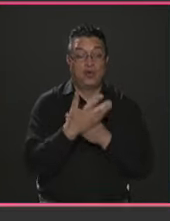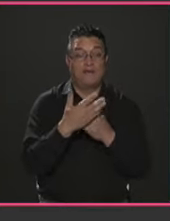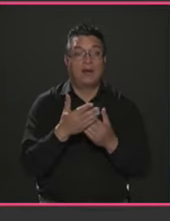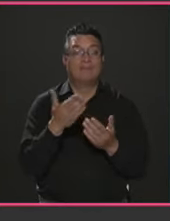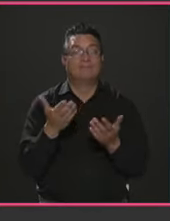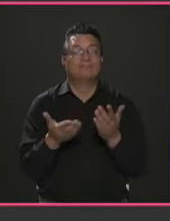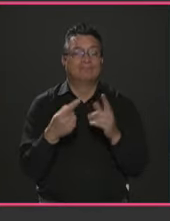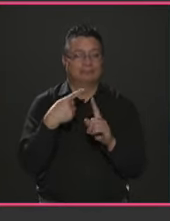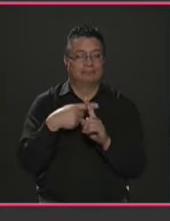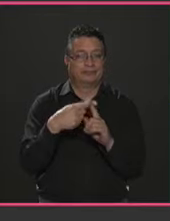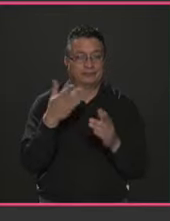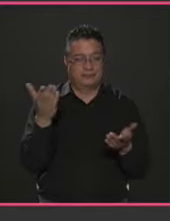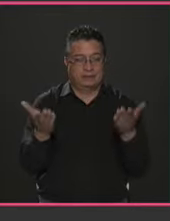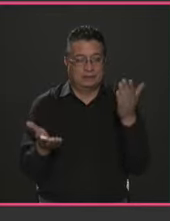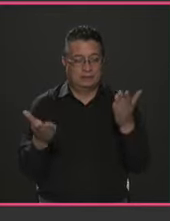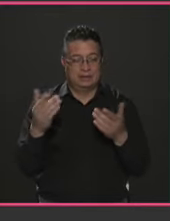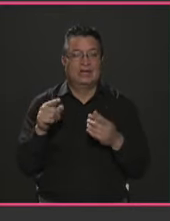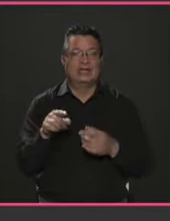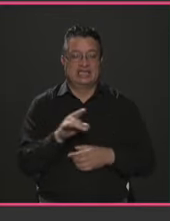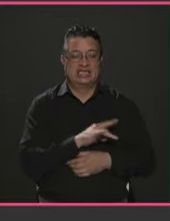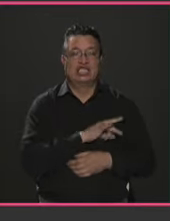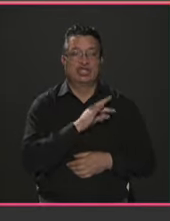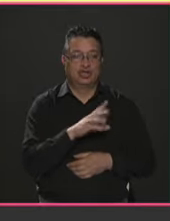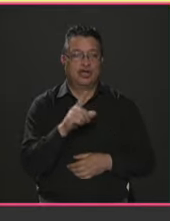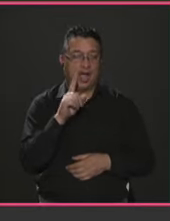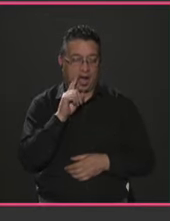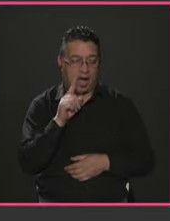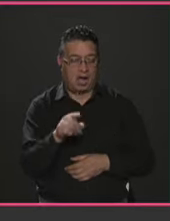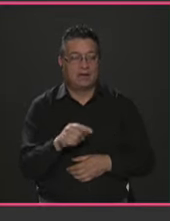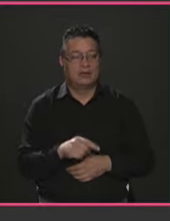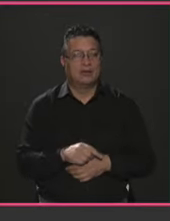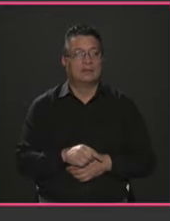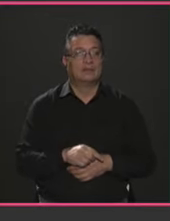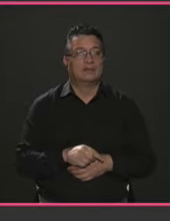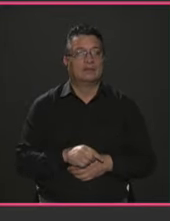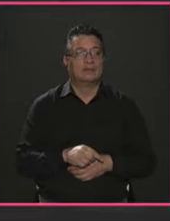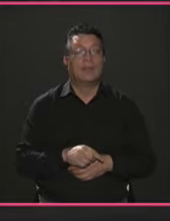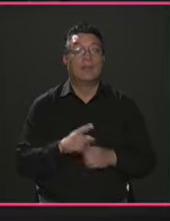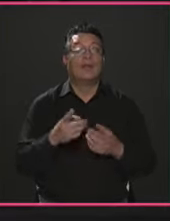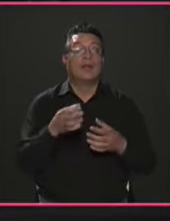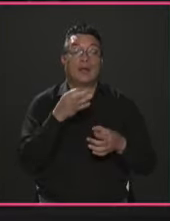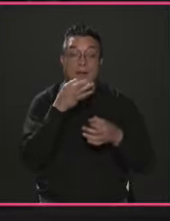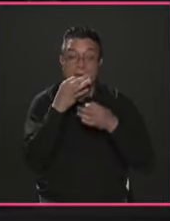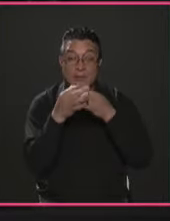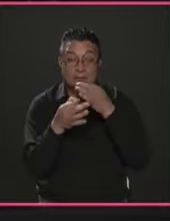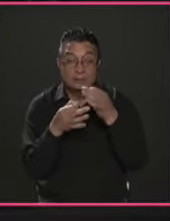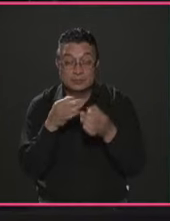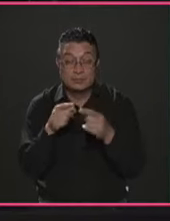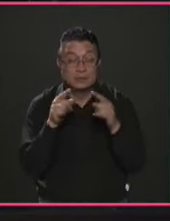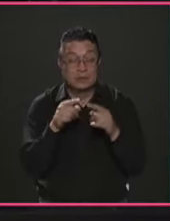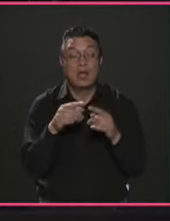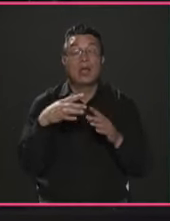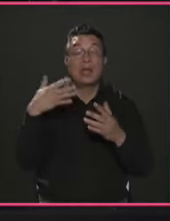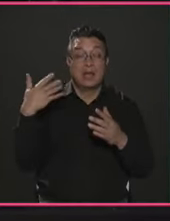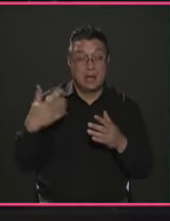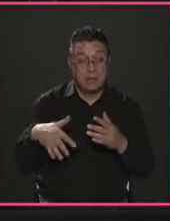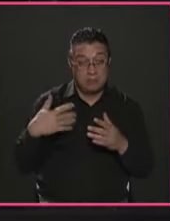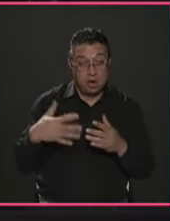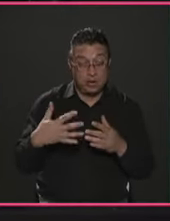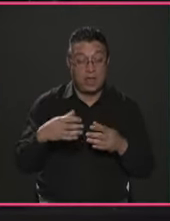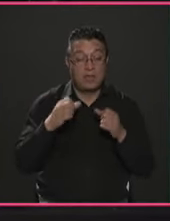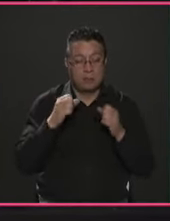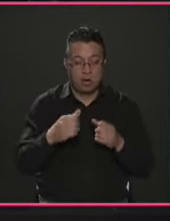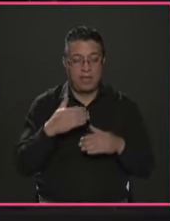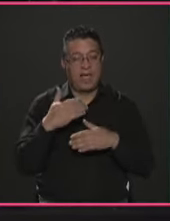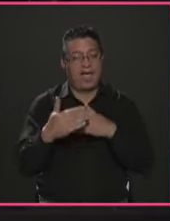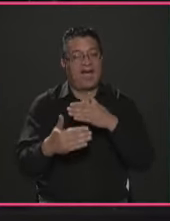comparativas que tiene chile se mencionaba que la clave para poder avanzar en